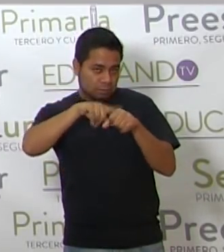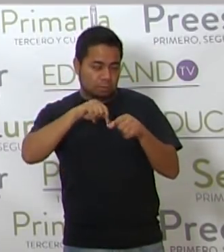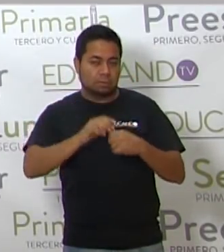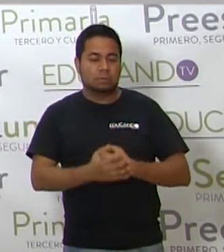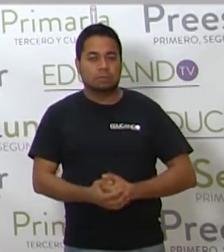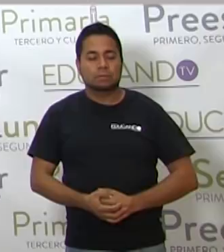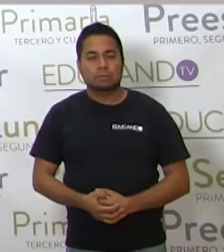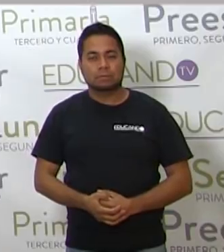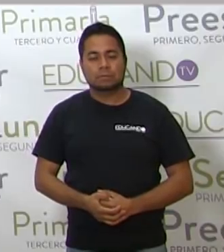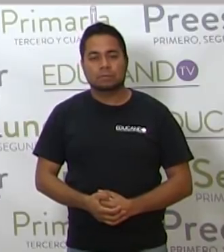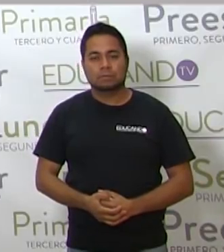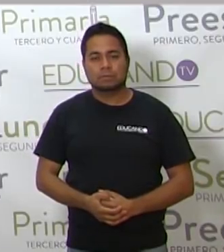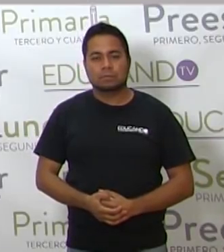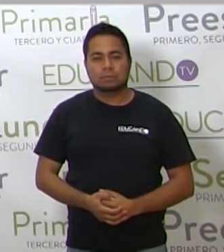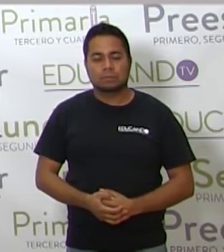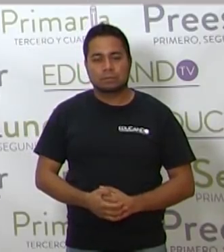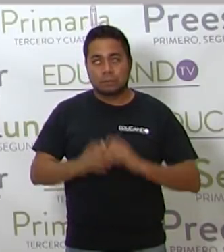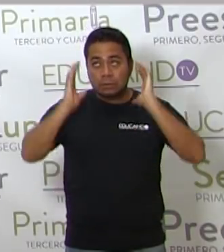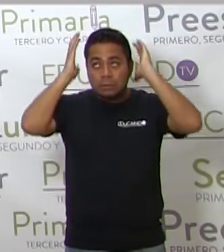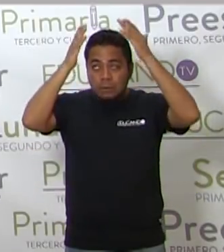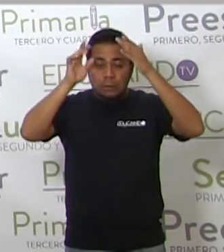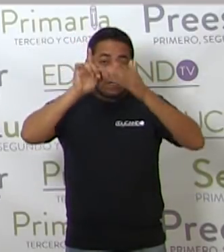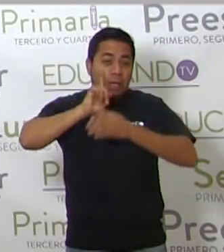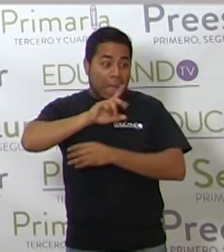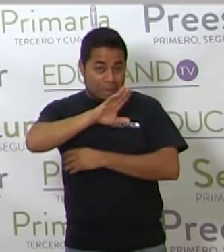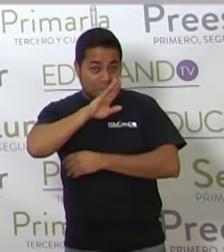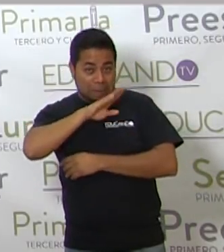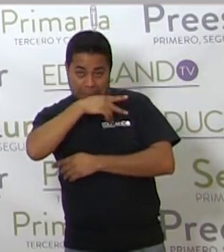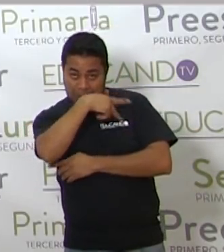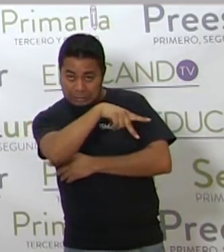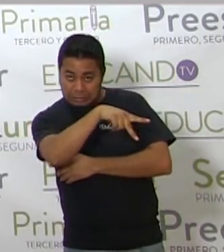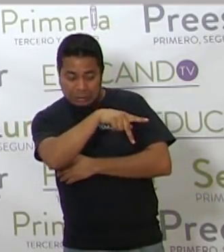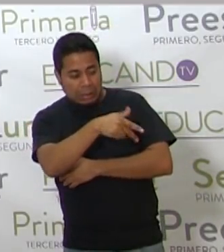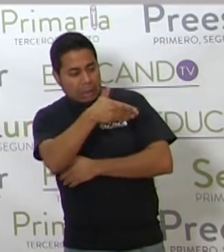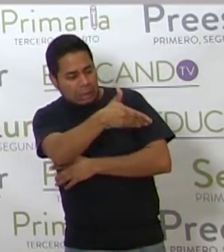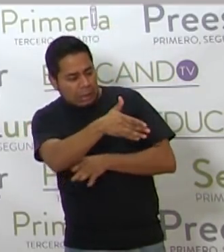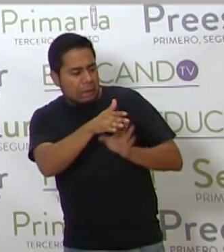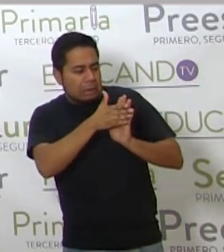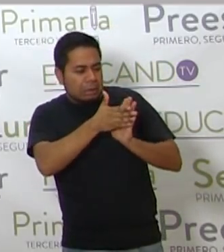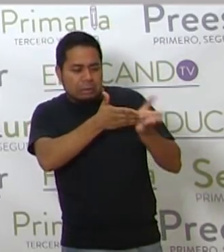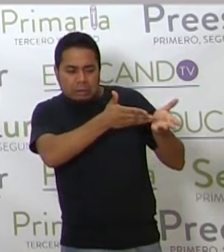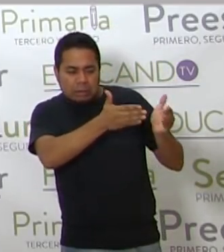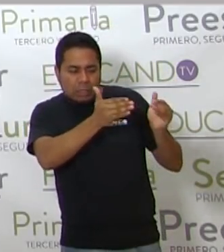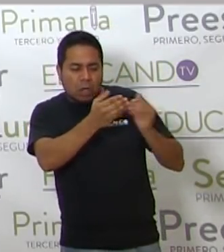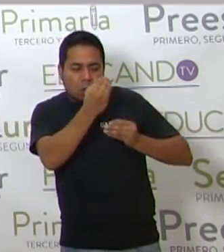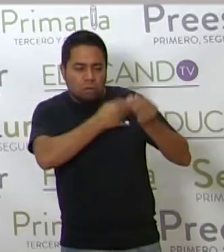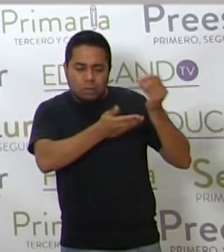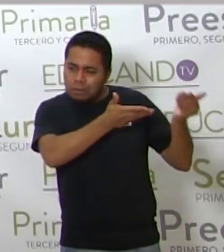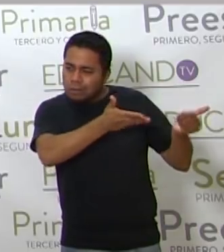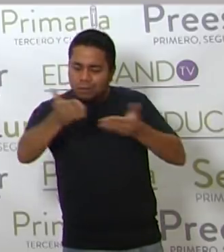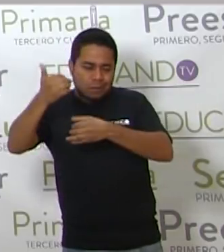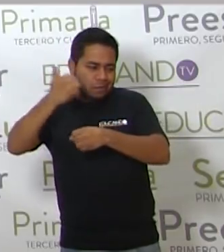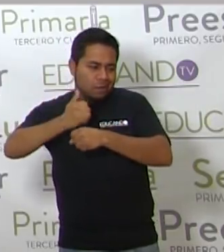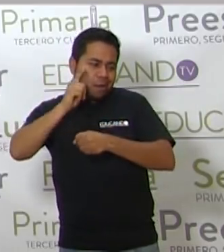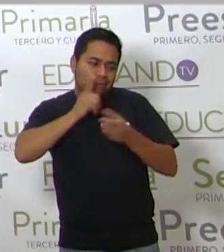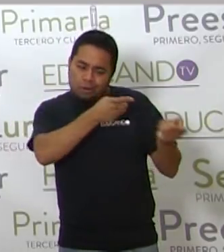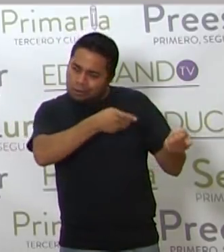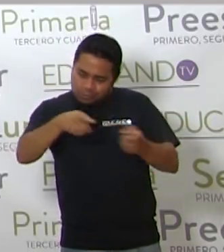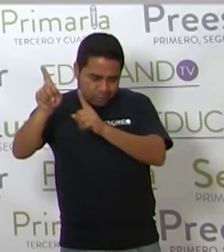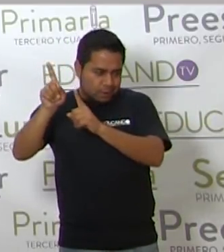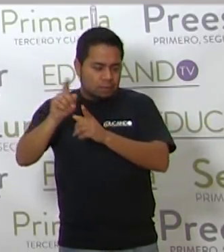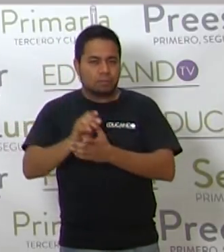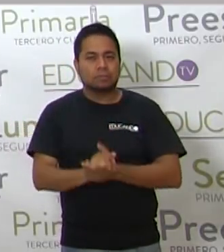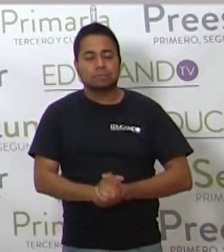La mamá de Caperucita le pide que lleve comida a su abuelita. ¿Bien?